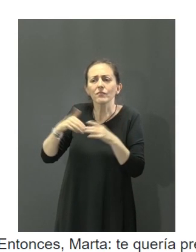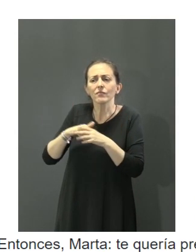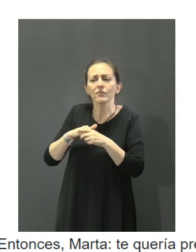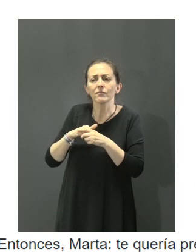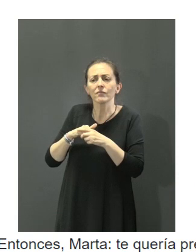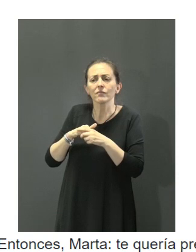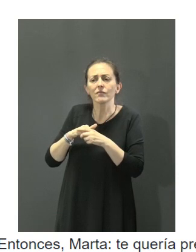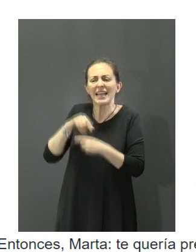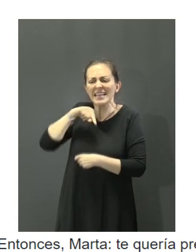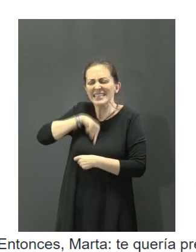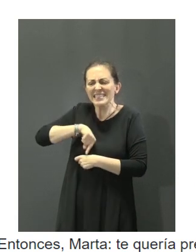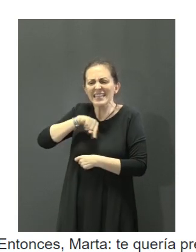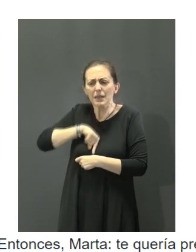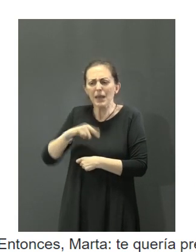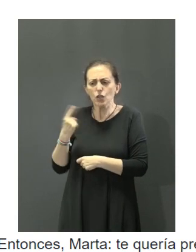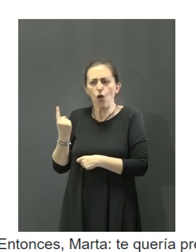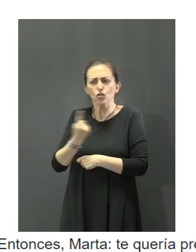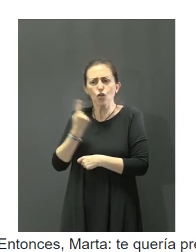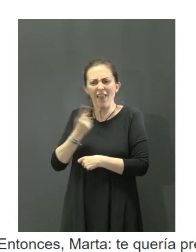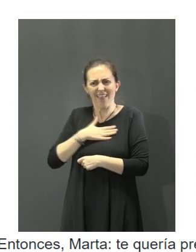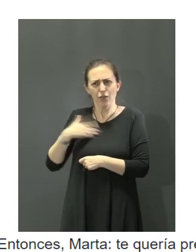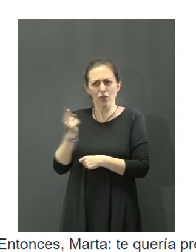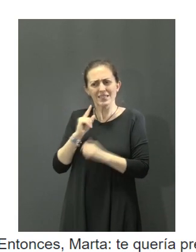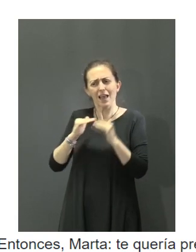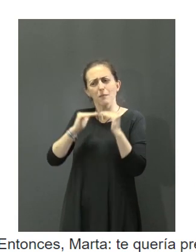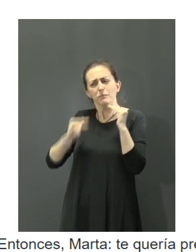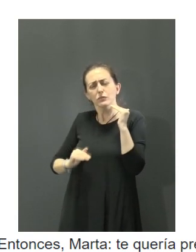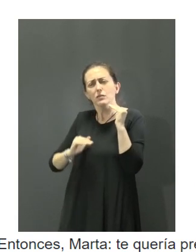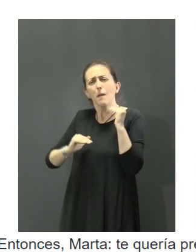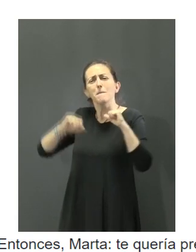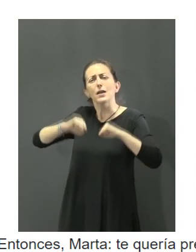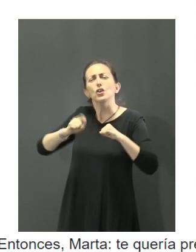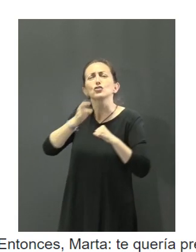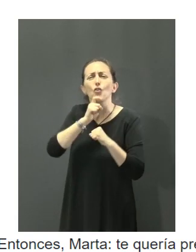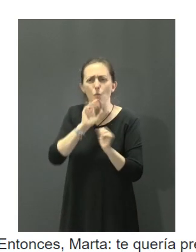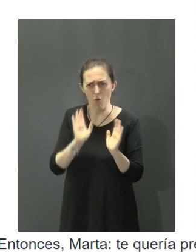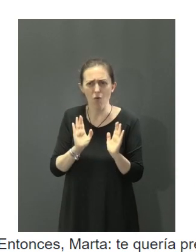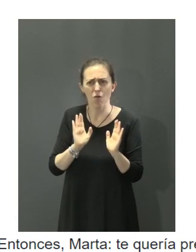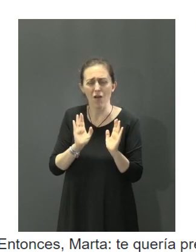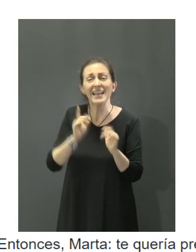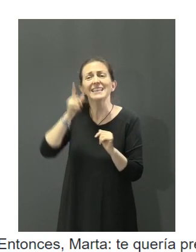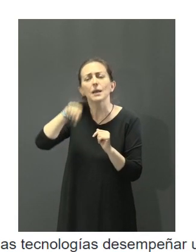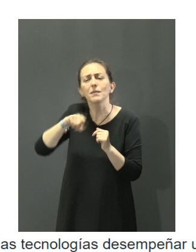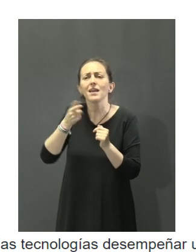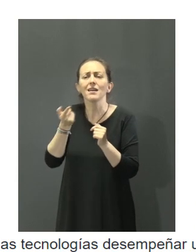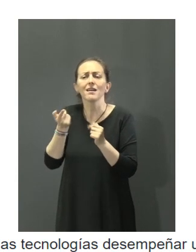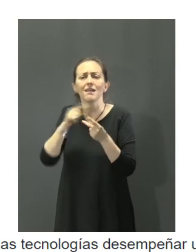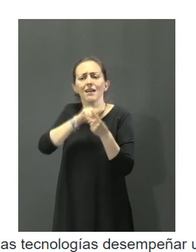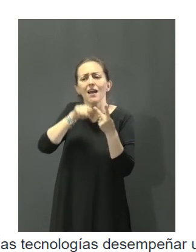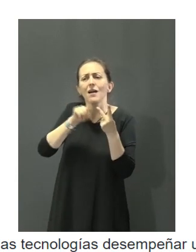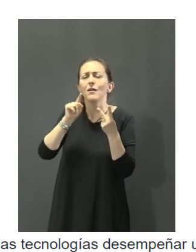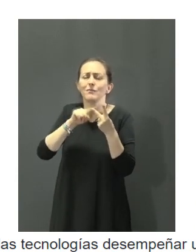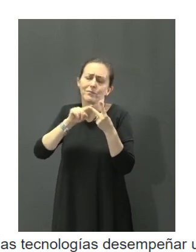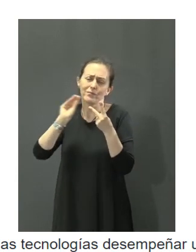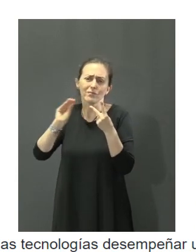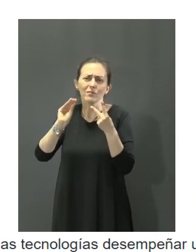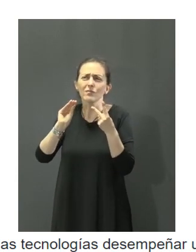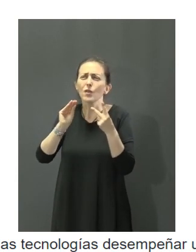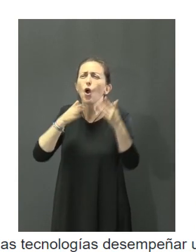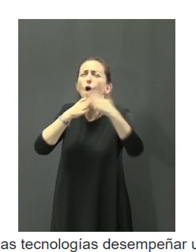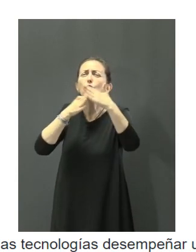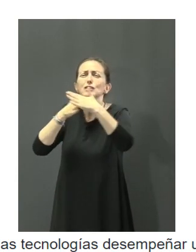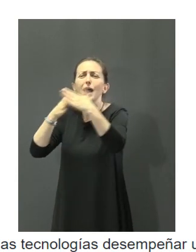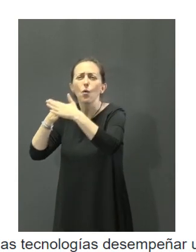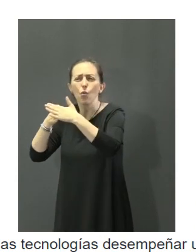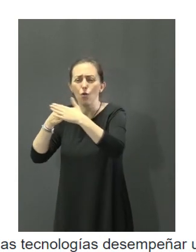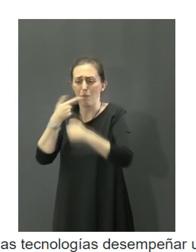del sentimiento de la soledad no deseada en las personas mayores? ¿Y cuáles son los principales obstáculos para